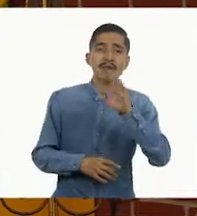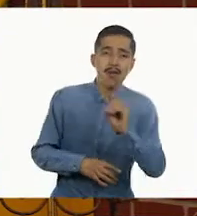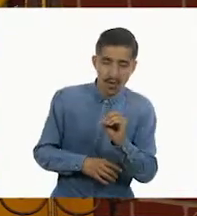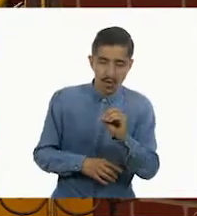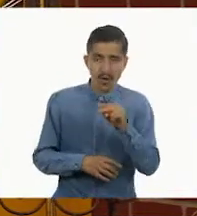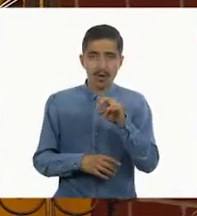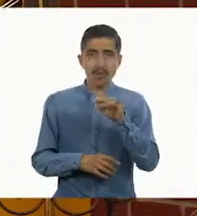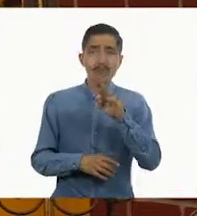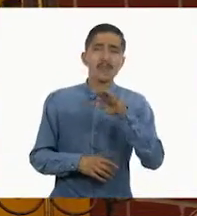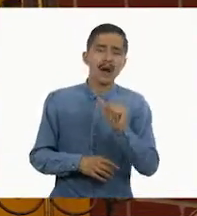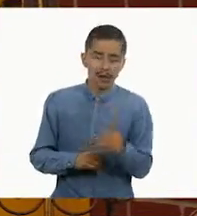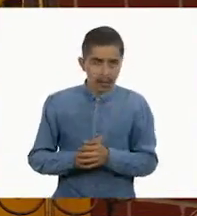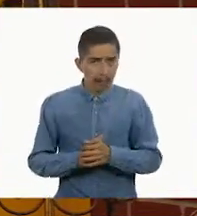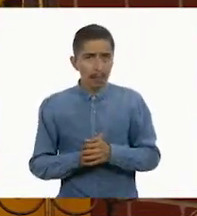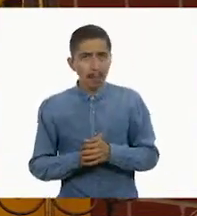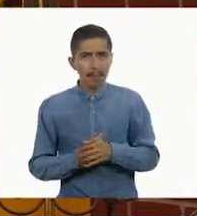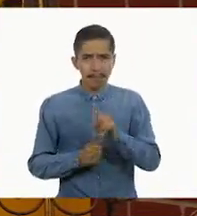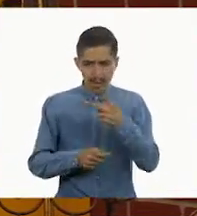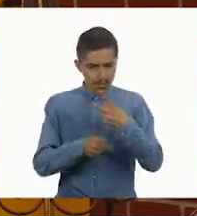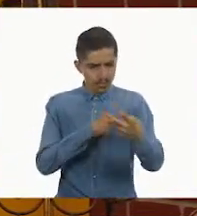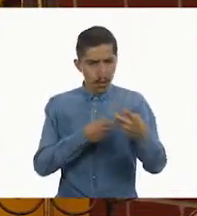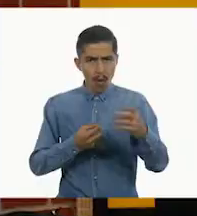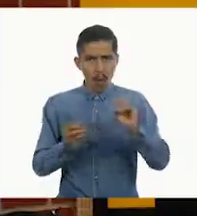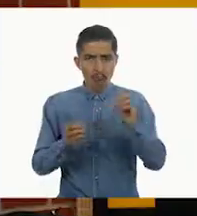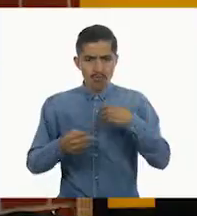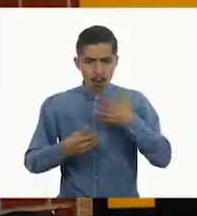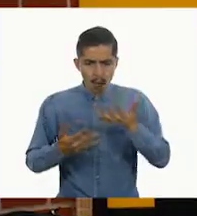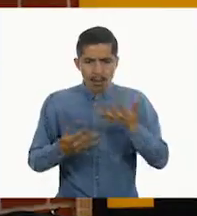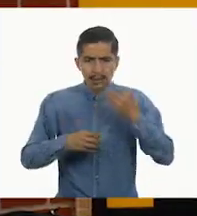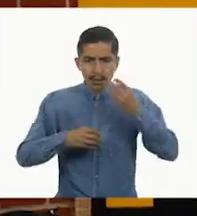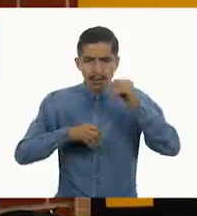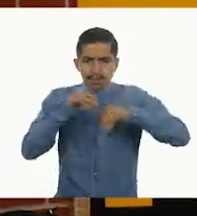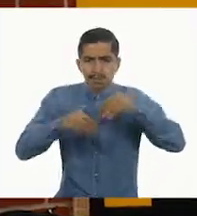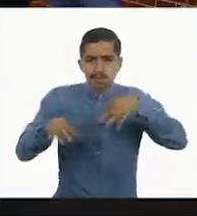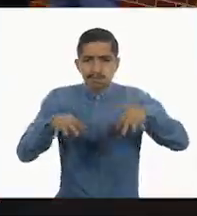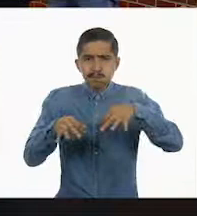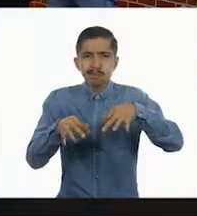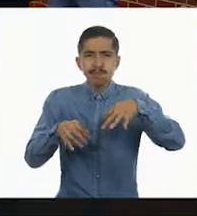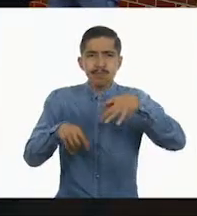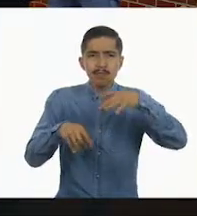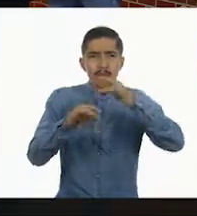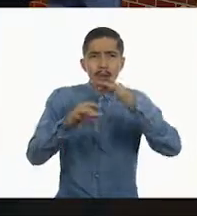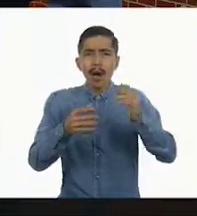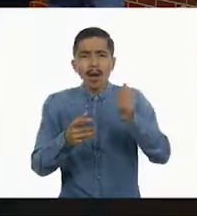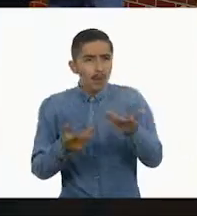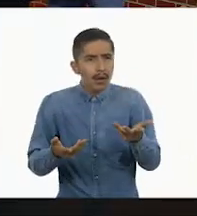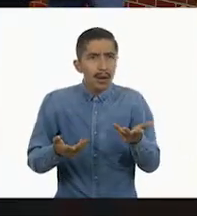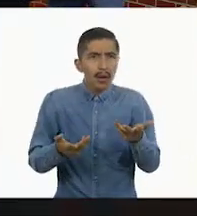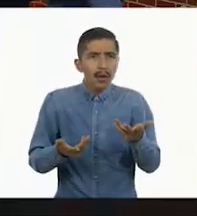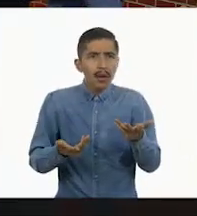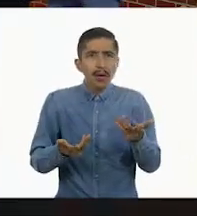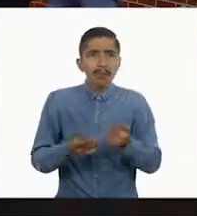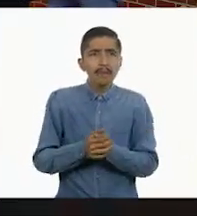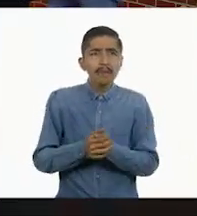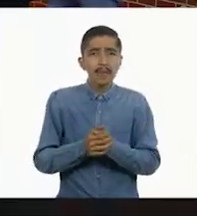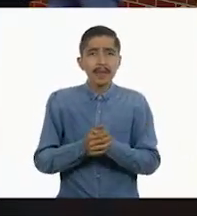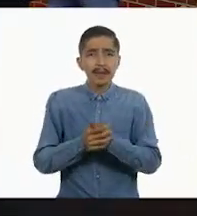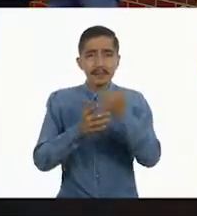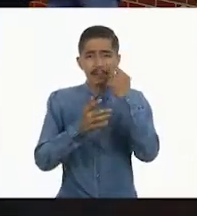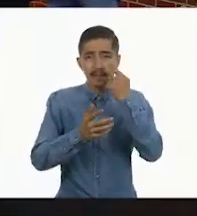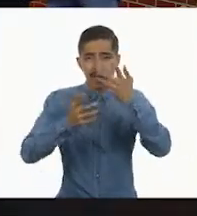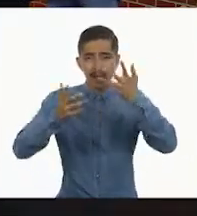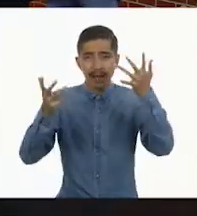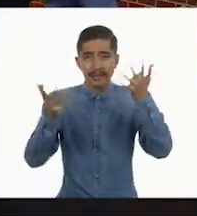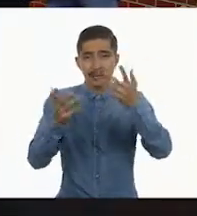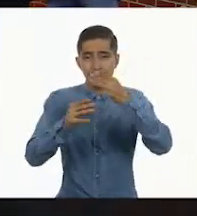encanta. Pero no me invitaron a tocar. Pues, ¿qué vas a tocar? Bueno, ya que me dices, lo que voy a hacer es que